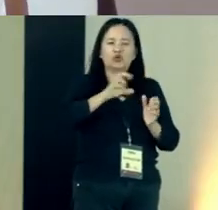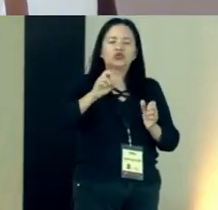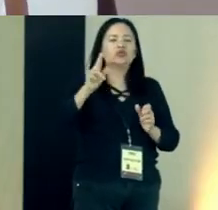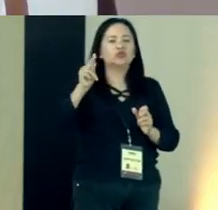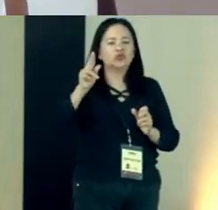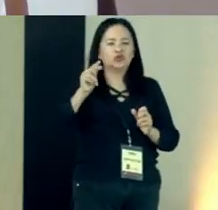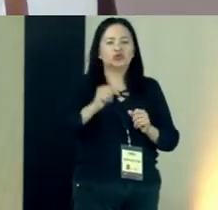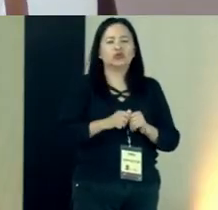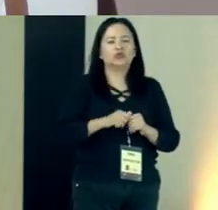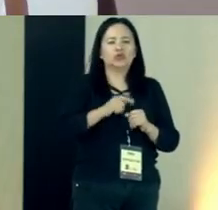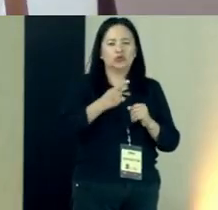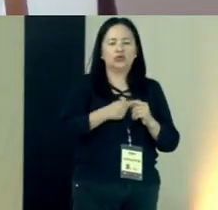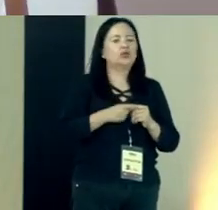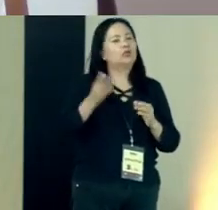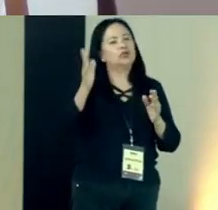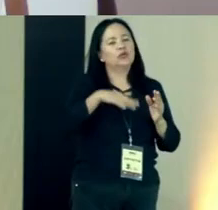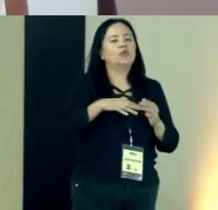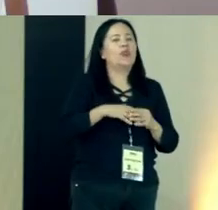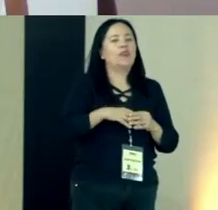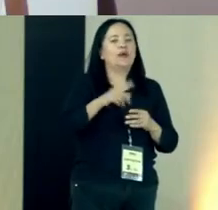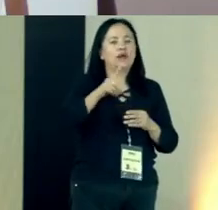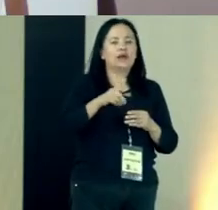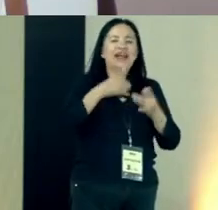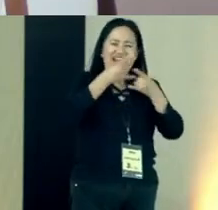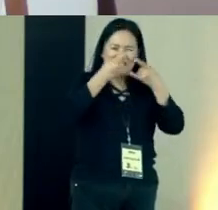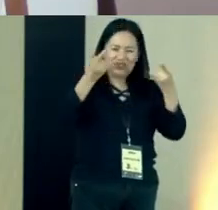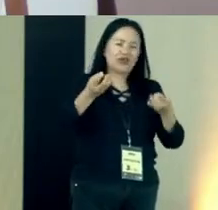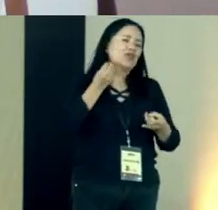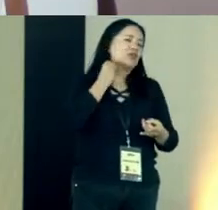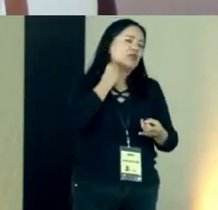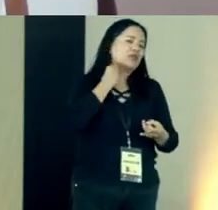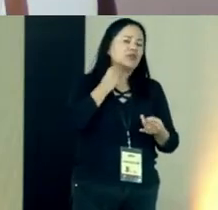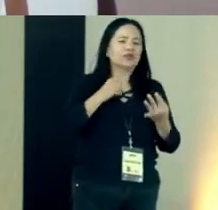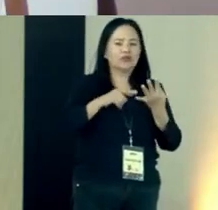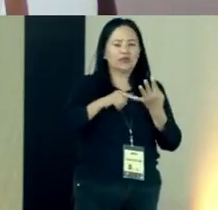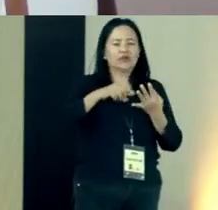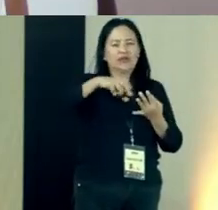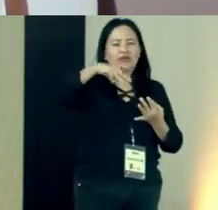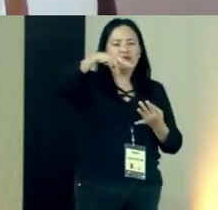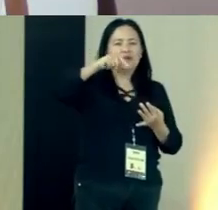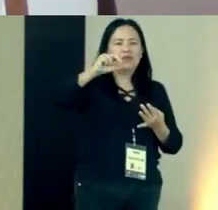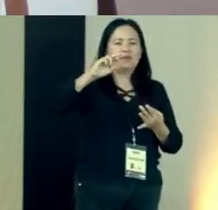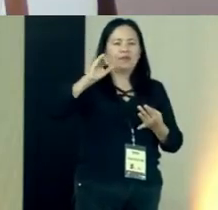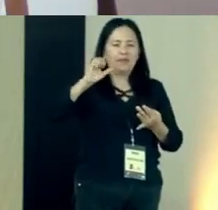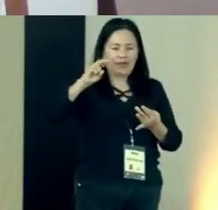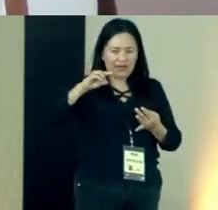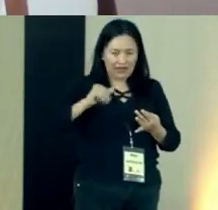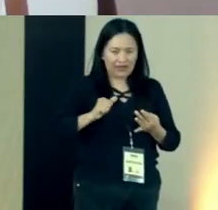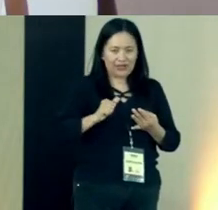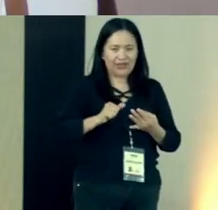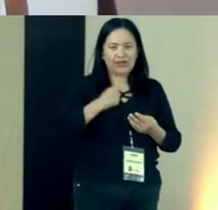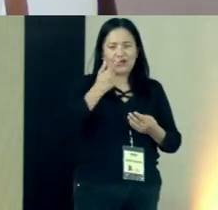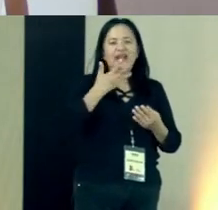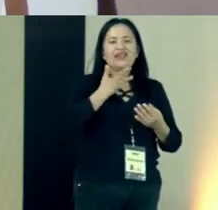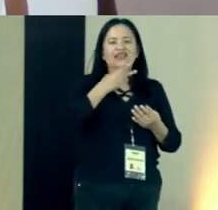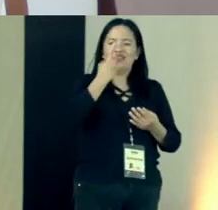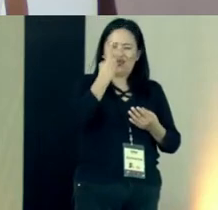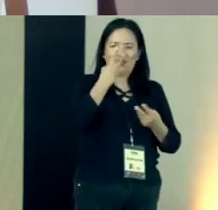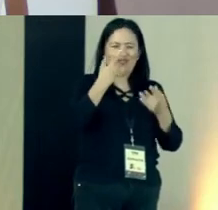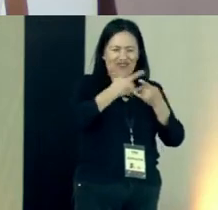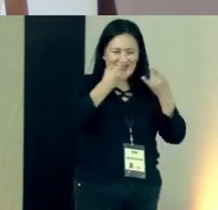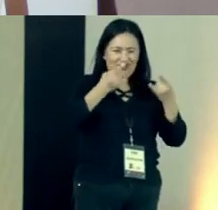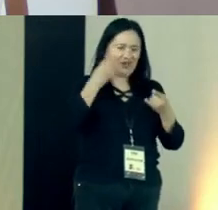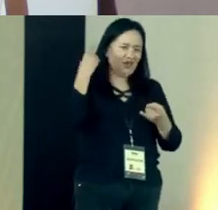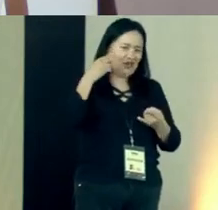primeros cuentos son Virginio, relato de un abogado, de 1864, y Mariana, Él tiene dos cuentos que se llaman Mariana, pero este es